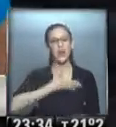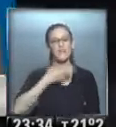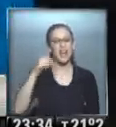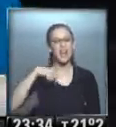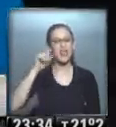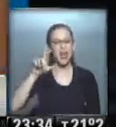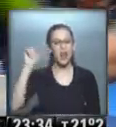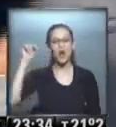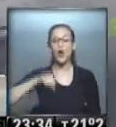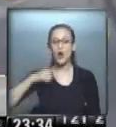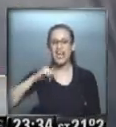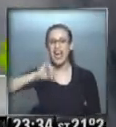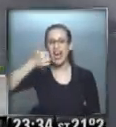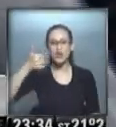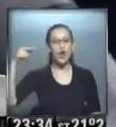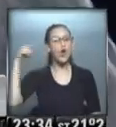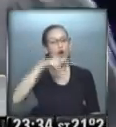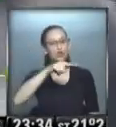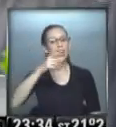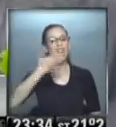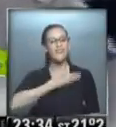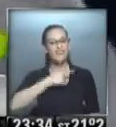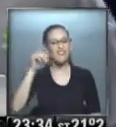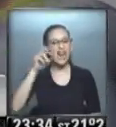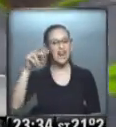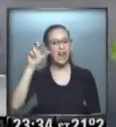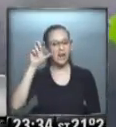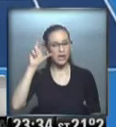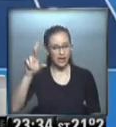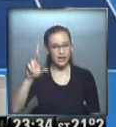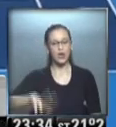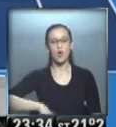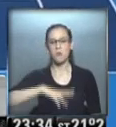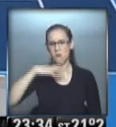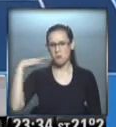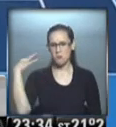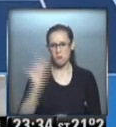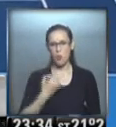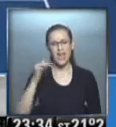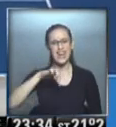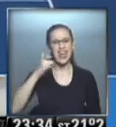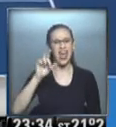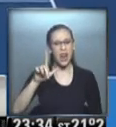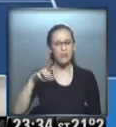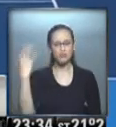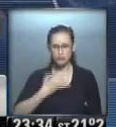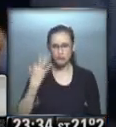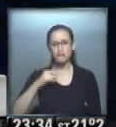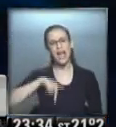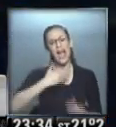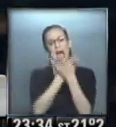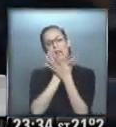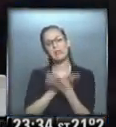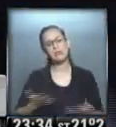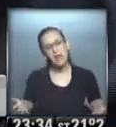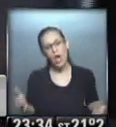hoy, que venció a David Ferrer. Un gran partido de Rafael Nadal, que si bien se vio bastante cansado una vez terminado